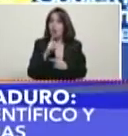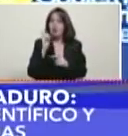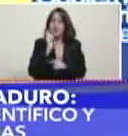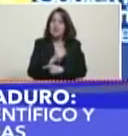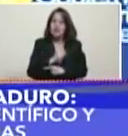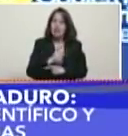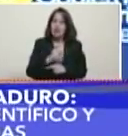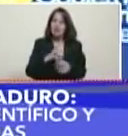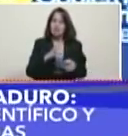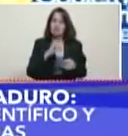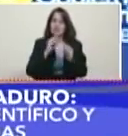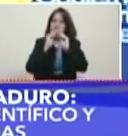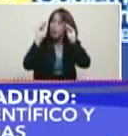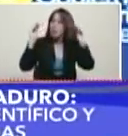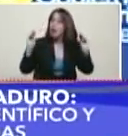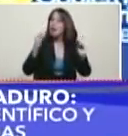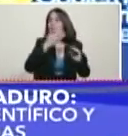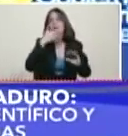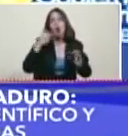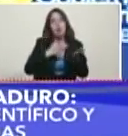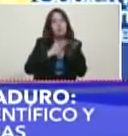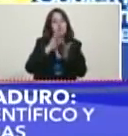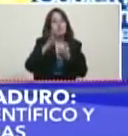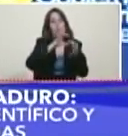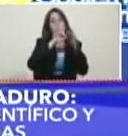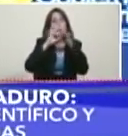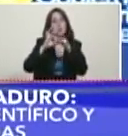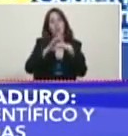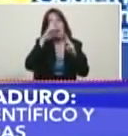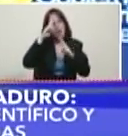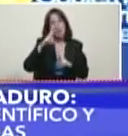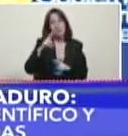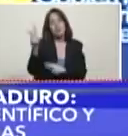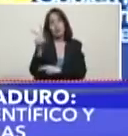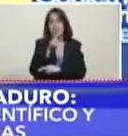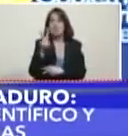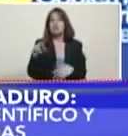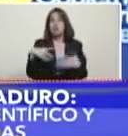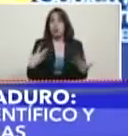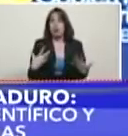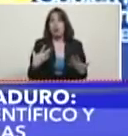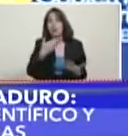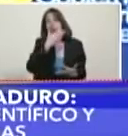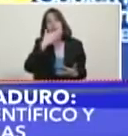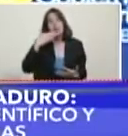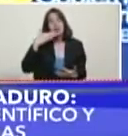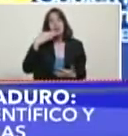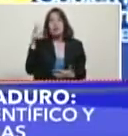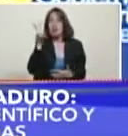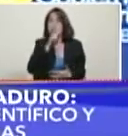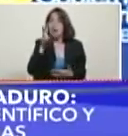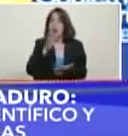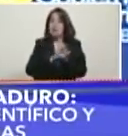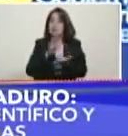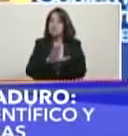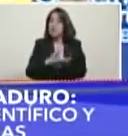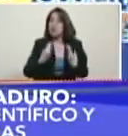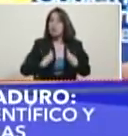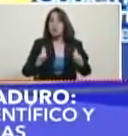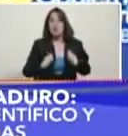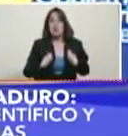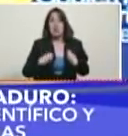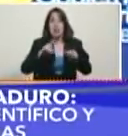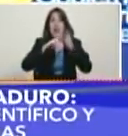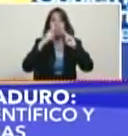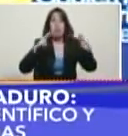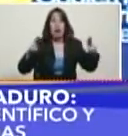unión nacional, al respeto de Venezuela. Venezuela merece vivir en paz para que ustedes, comunidades que se vinieron